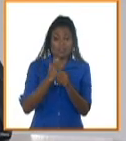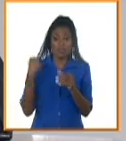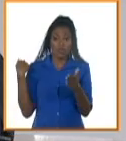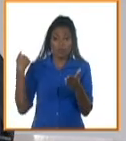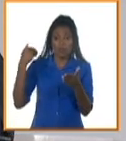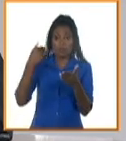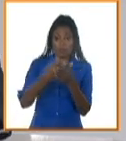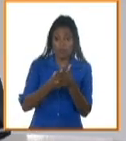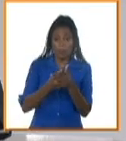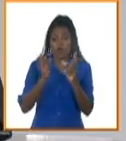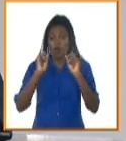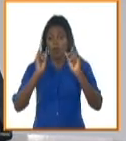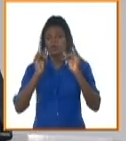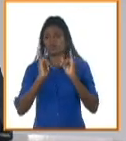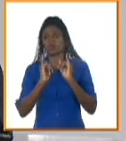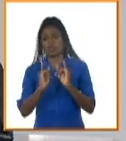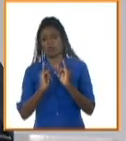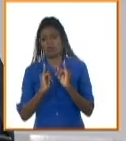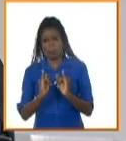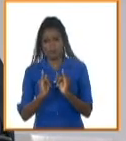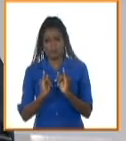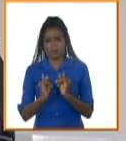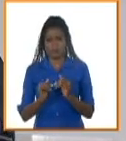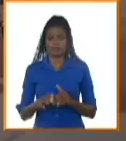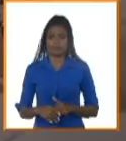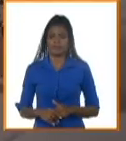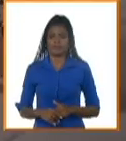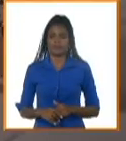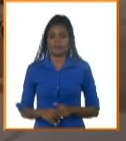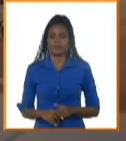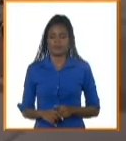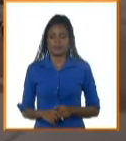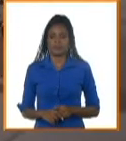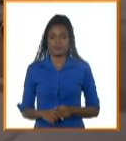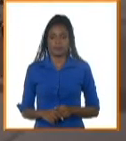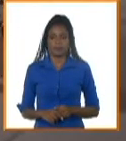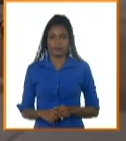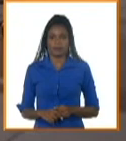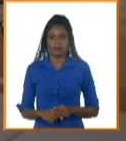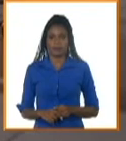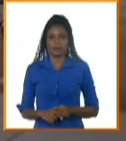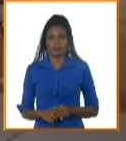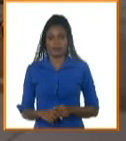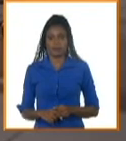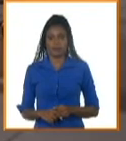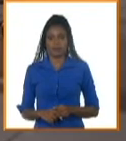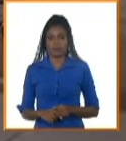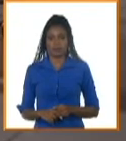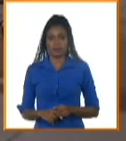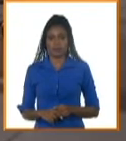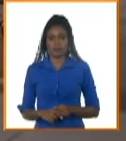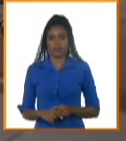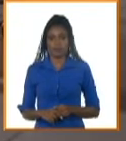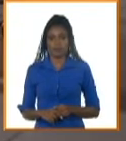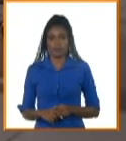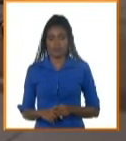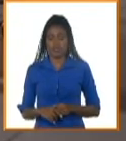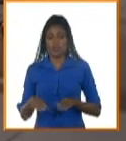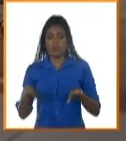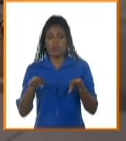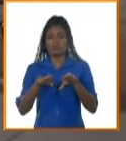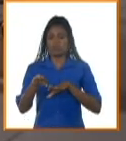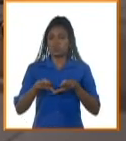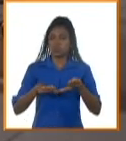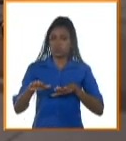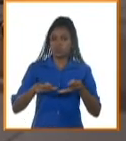la misma política de informatización de la sociedad en función de ello hemos venido también desarrollando capacidades en la